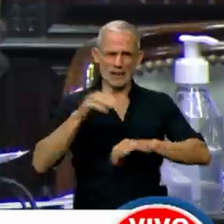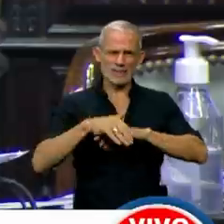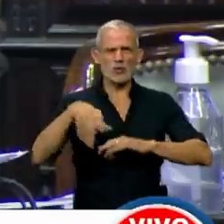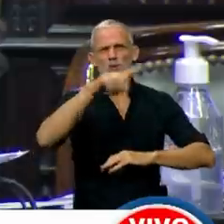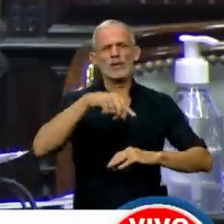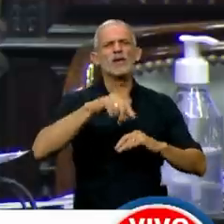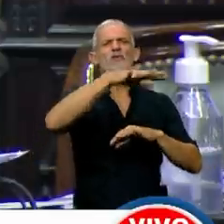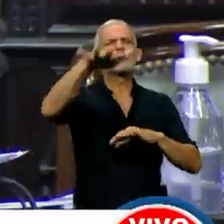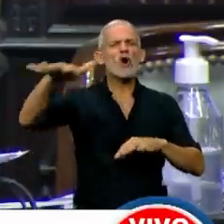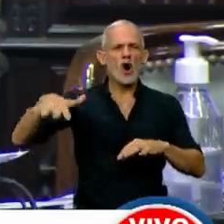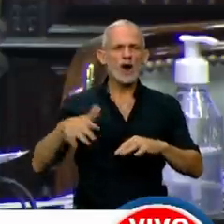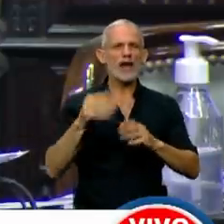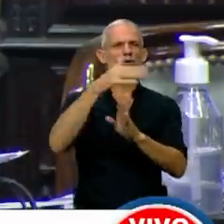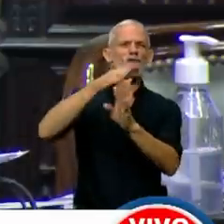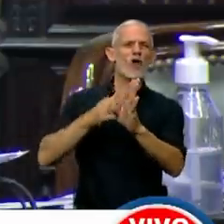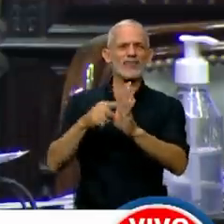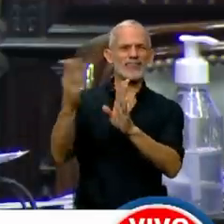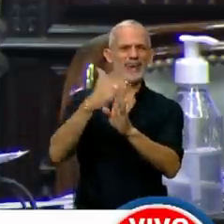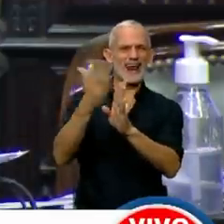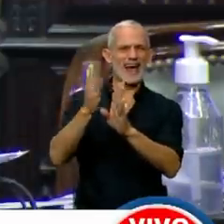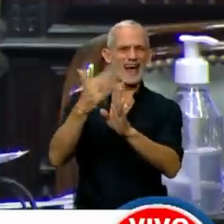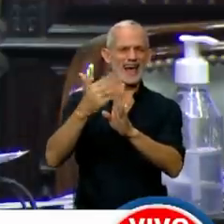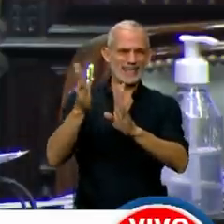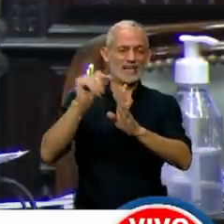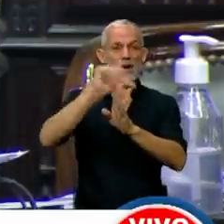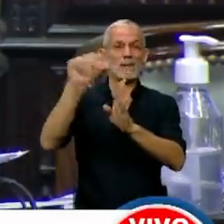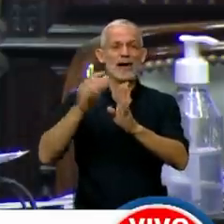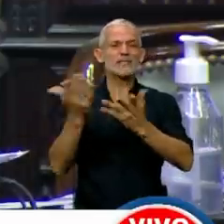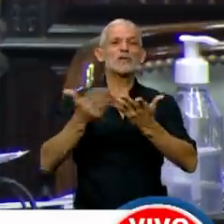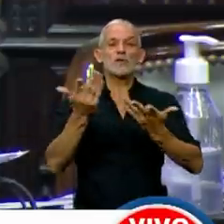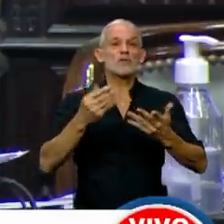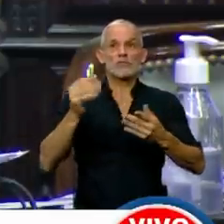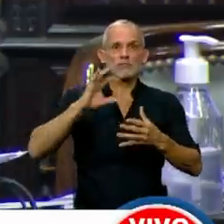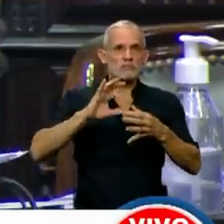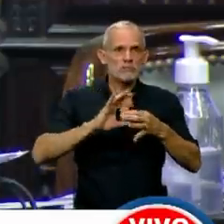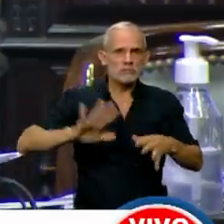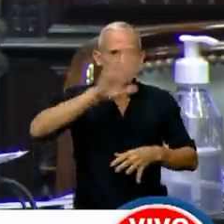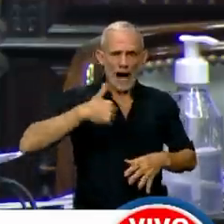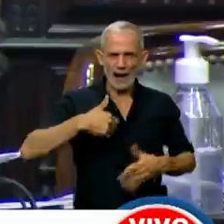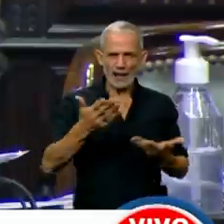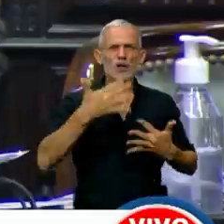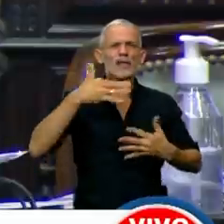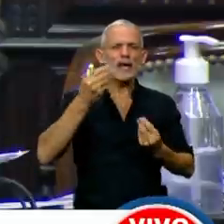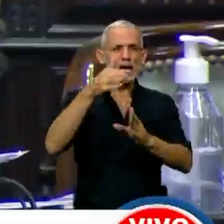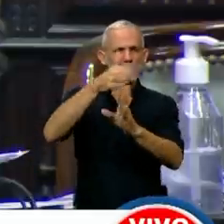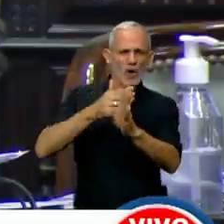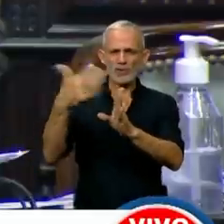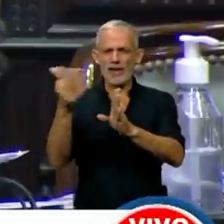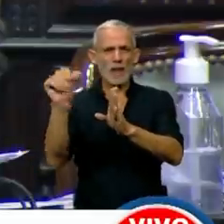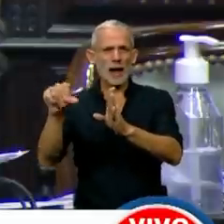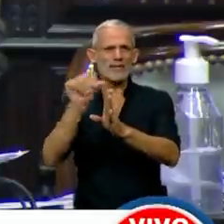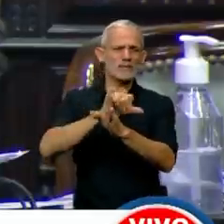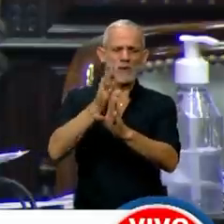muchas zonas de frontera en la argentina necesitan una visión de un país federal que entienda que las fronteras